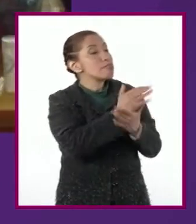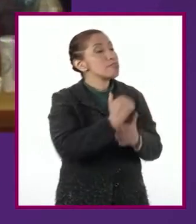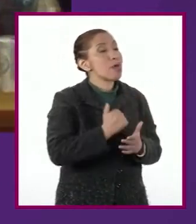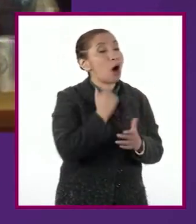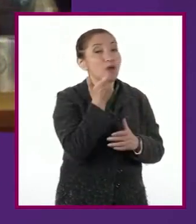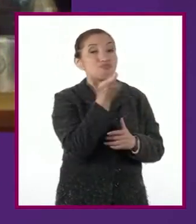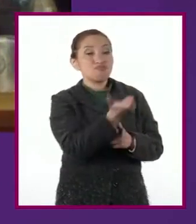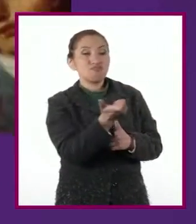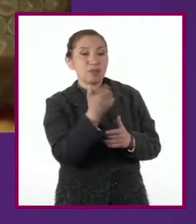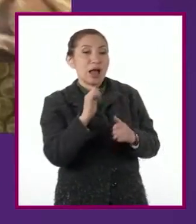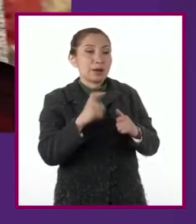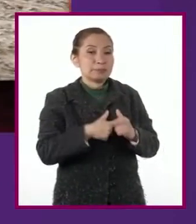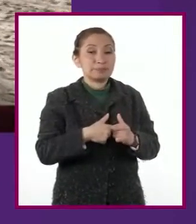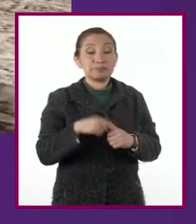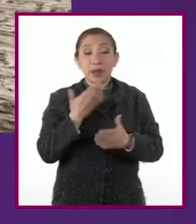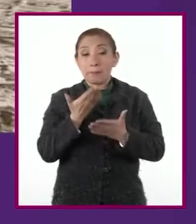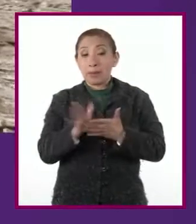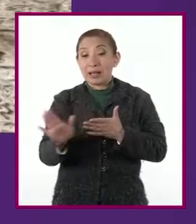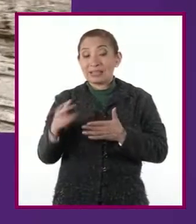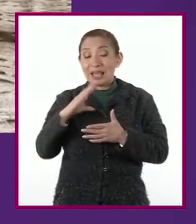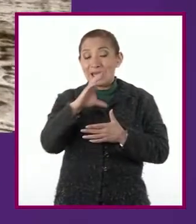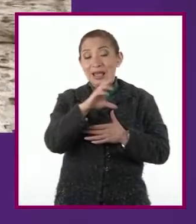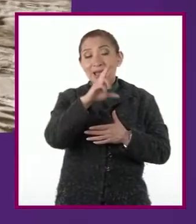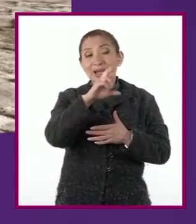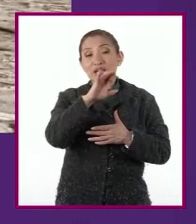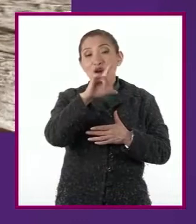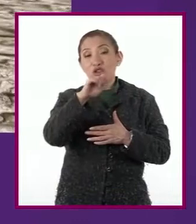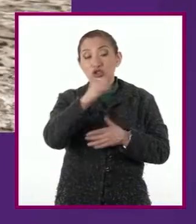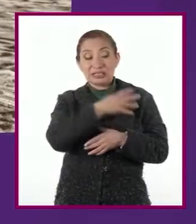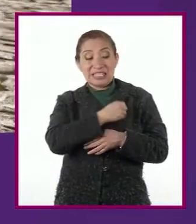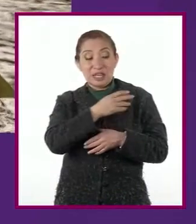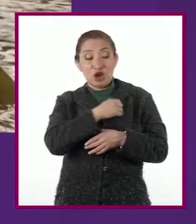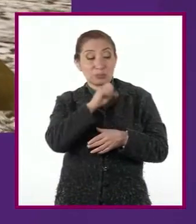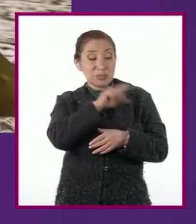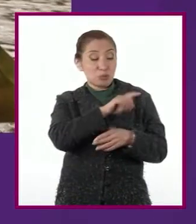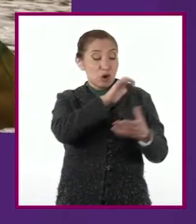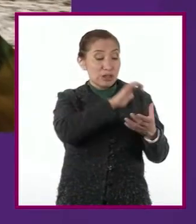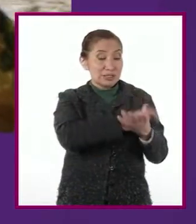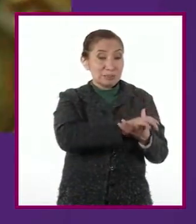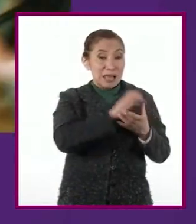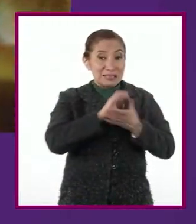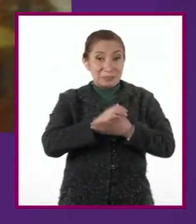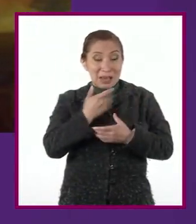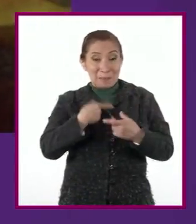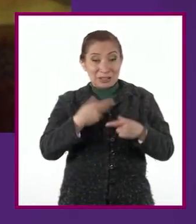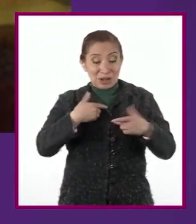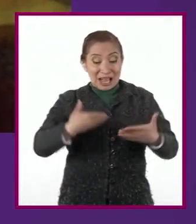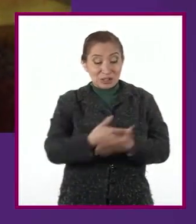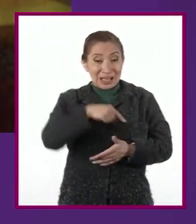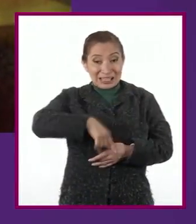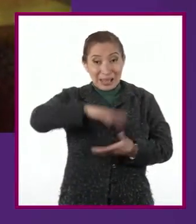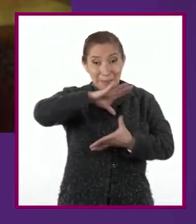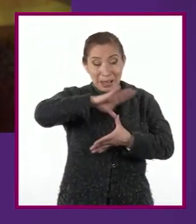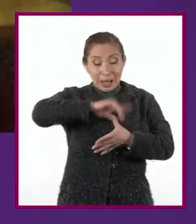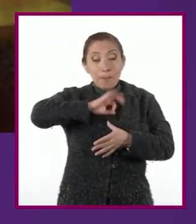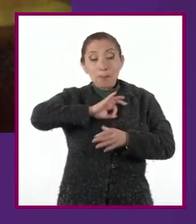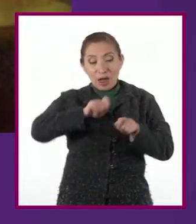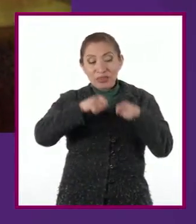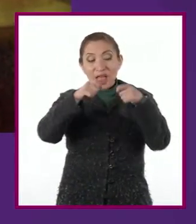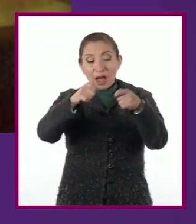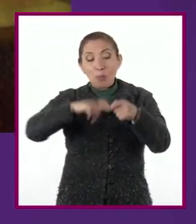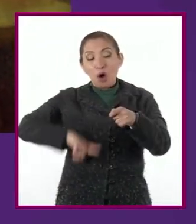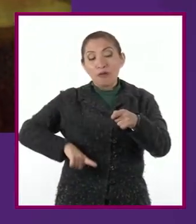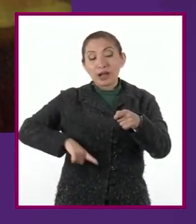o fortuna. Por su parte, los criollos, hijos de españoles nacidos en América, podían ocupar cargos